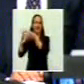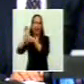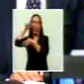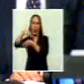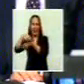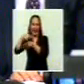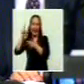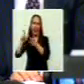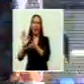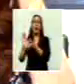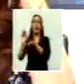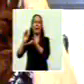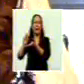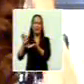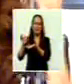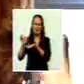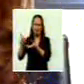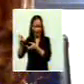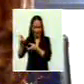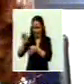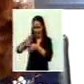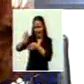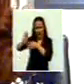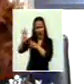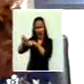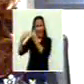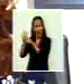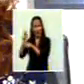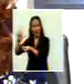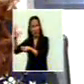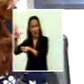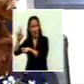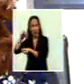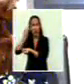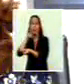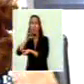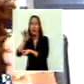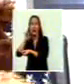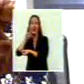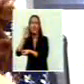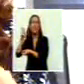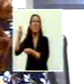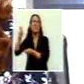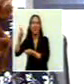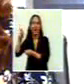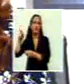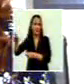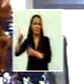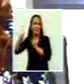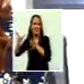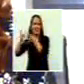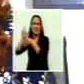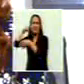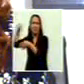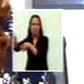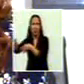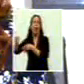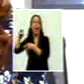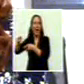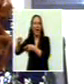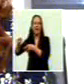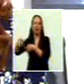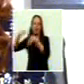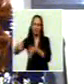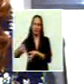el 25% de la deuda de Puerto Rico por ejemplo está en manos de ellos que son los que realmente están imponiendo